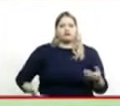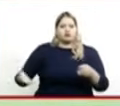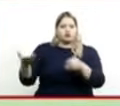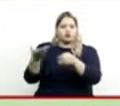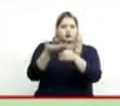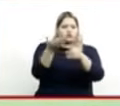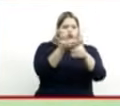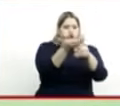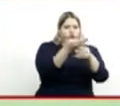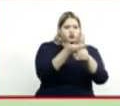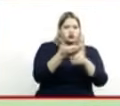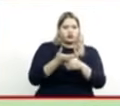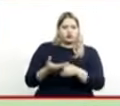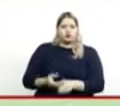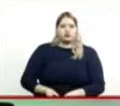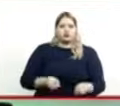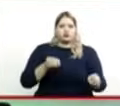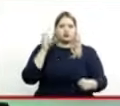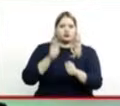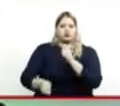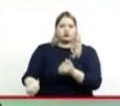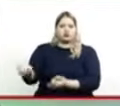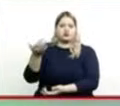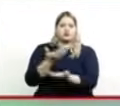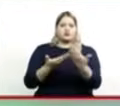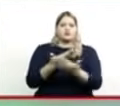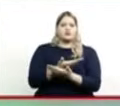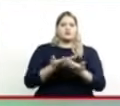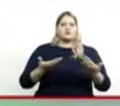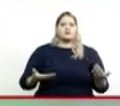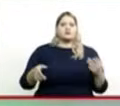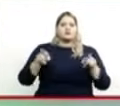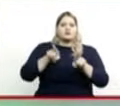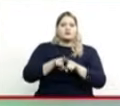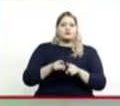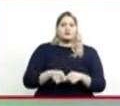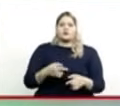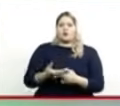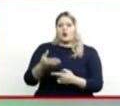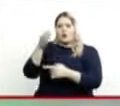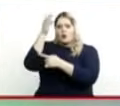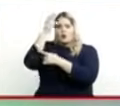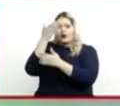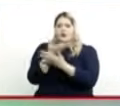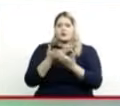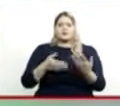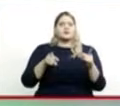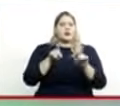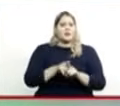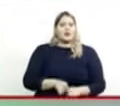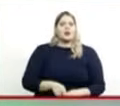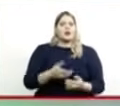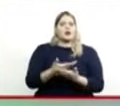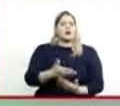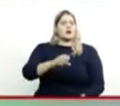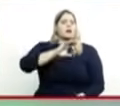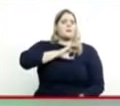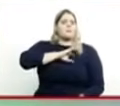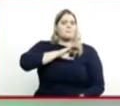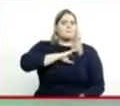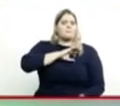decomisaron 579 kilos de cocaína. Así, como junto a la Policía